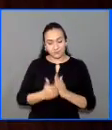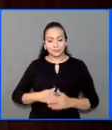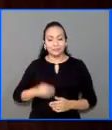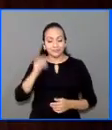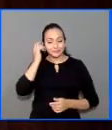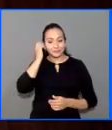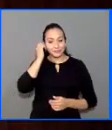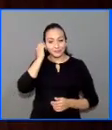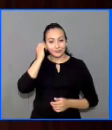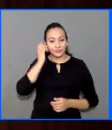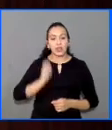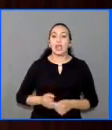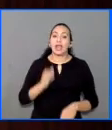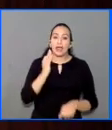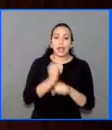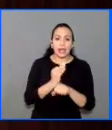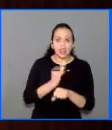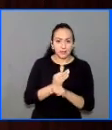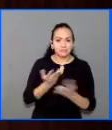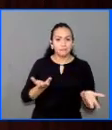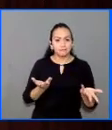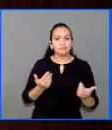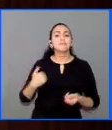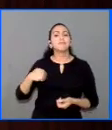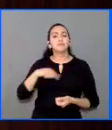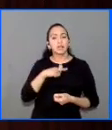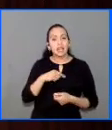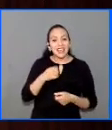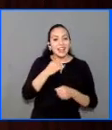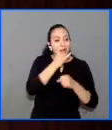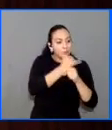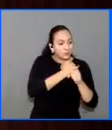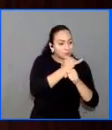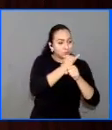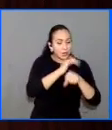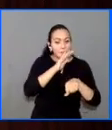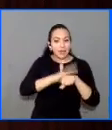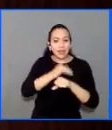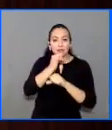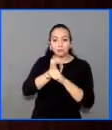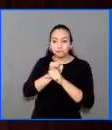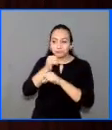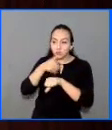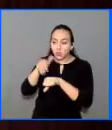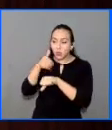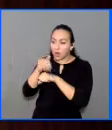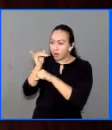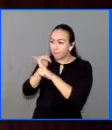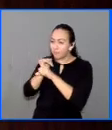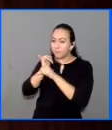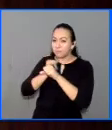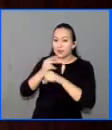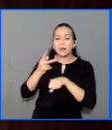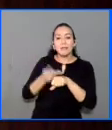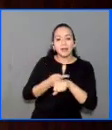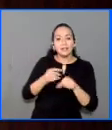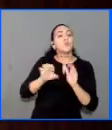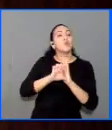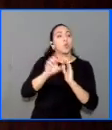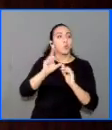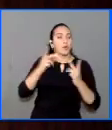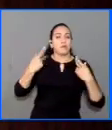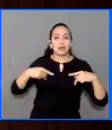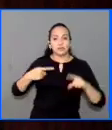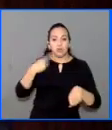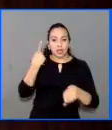tratando de tener una base de datos cada vez más confiable de lo que sucede en la epidemiología del país,